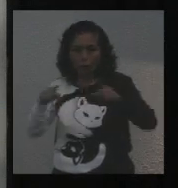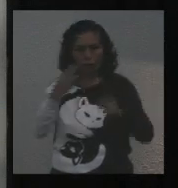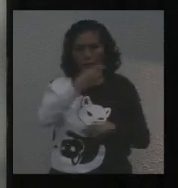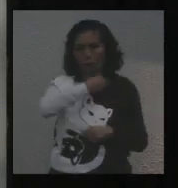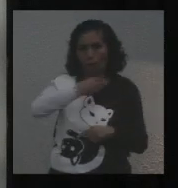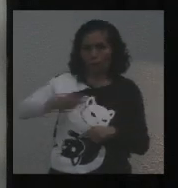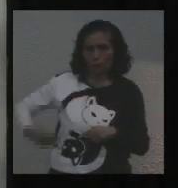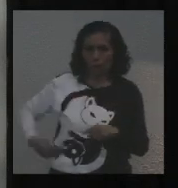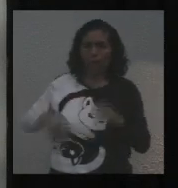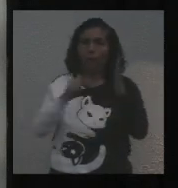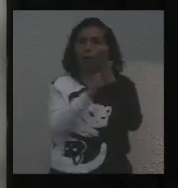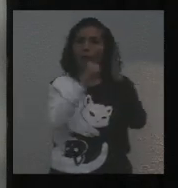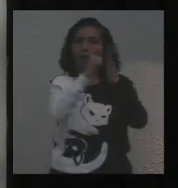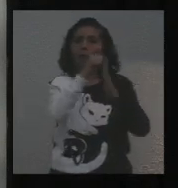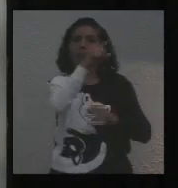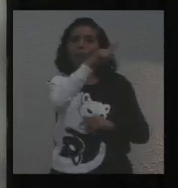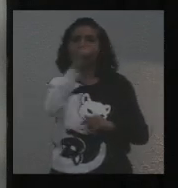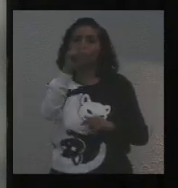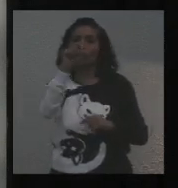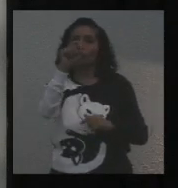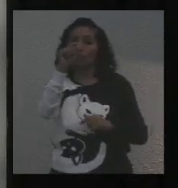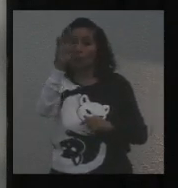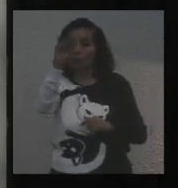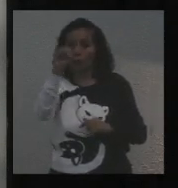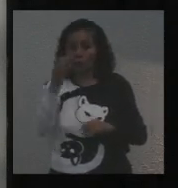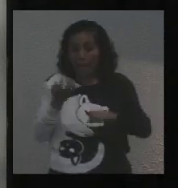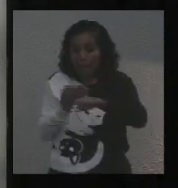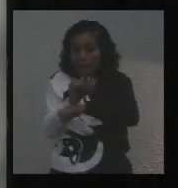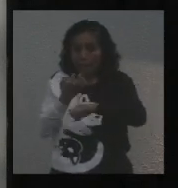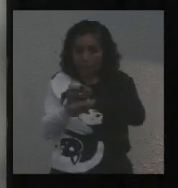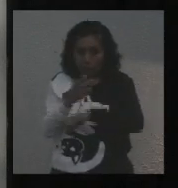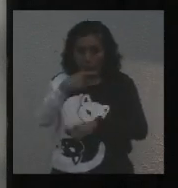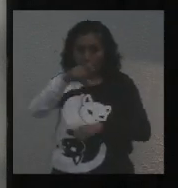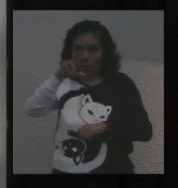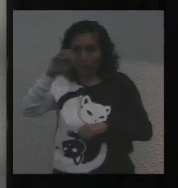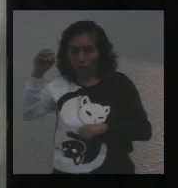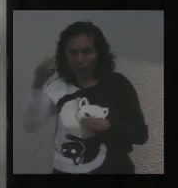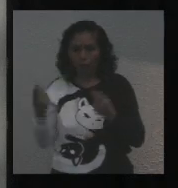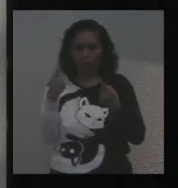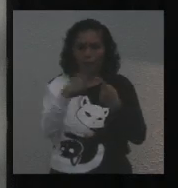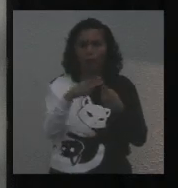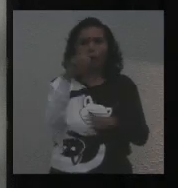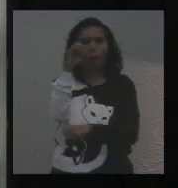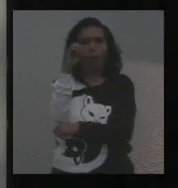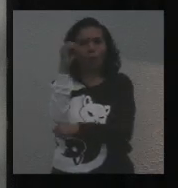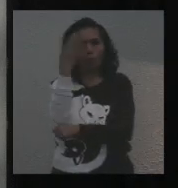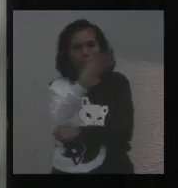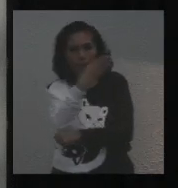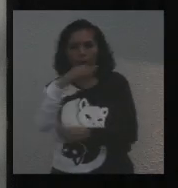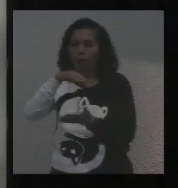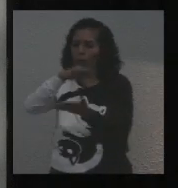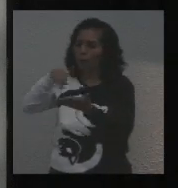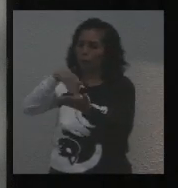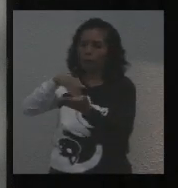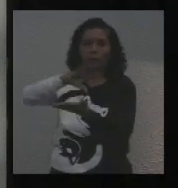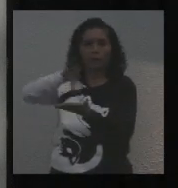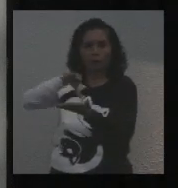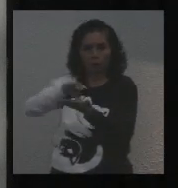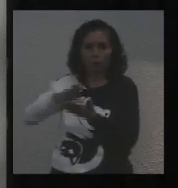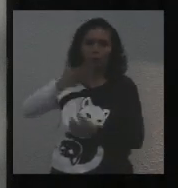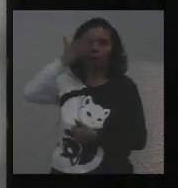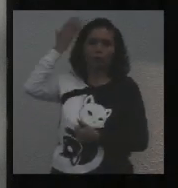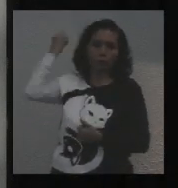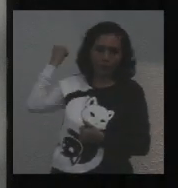Artículo 129. El Estado de Quintana Roo se integra con los siguientes municipios: Otompe Blanco, Felipe Carrillo Puerto, José